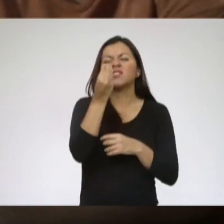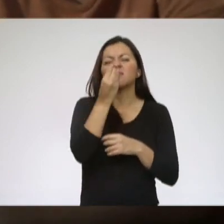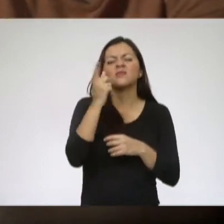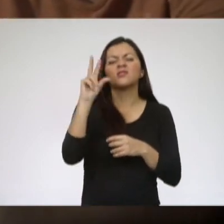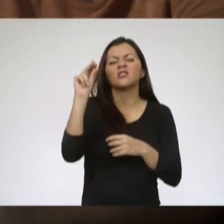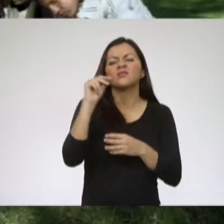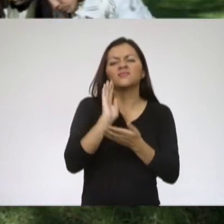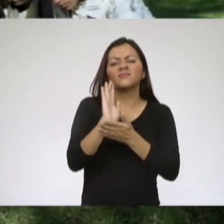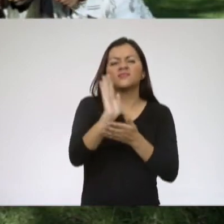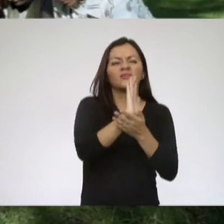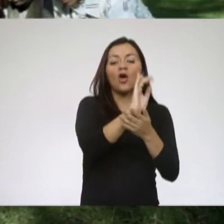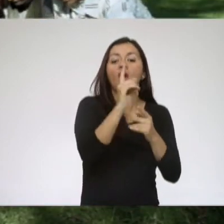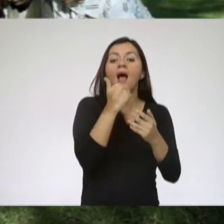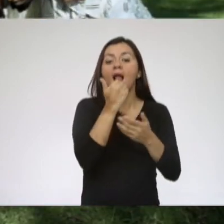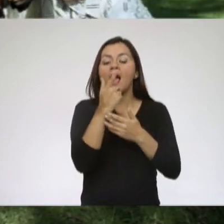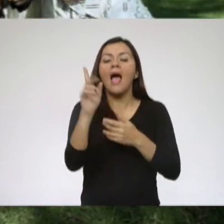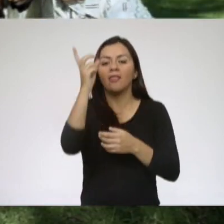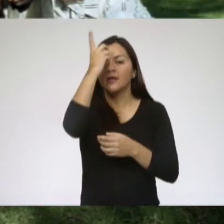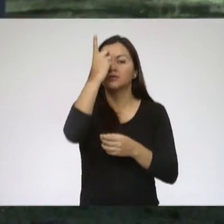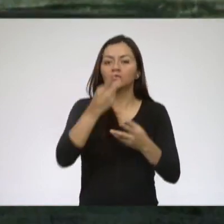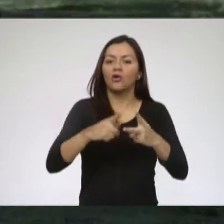cosas que nosotros queremos.